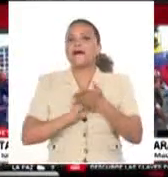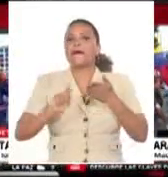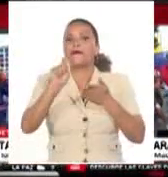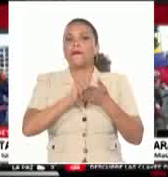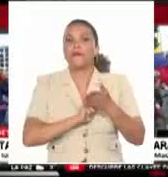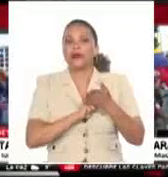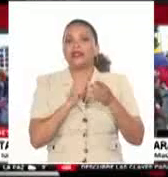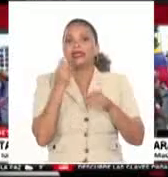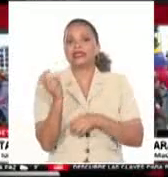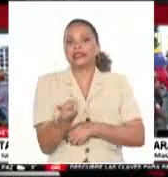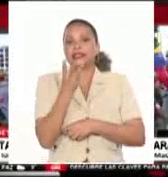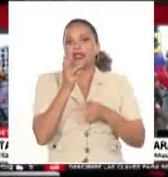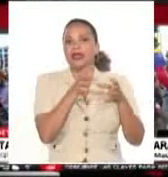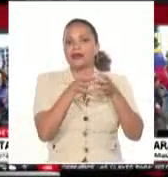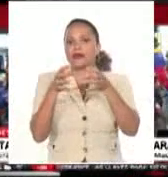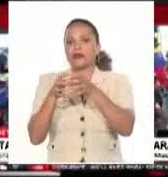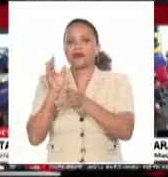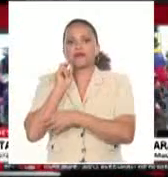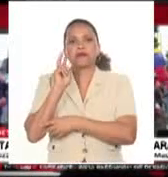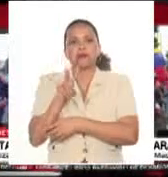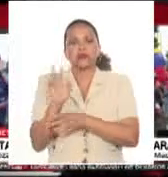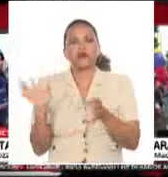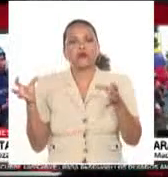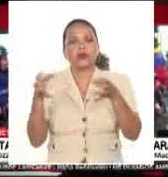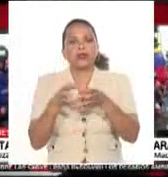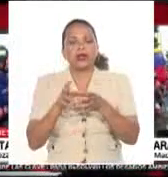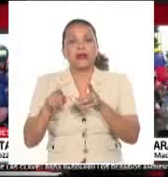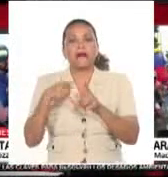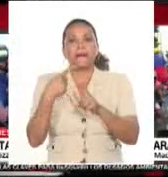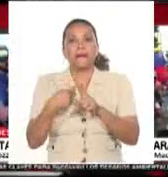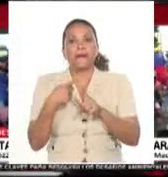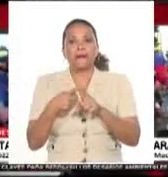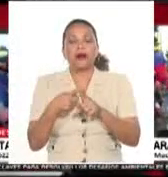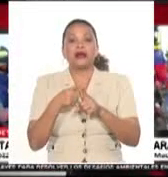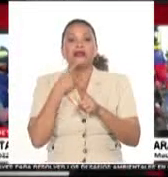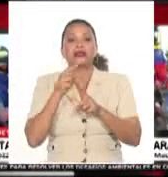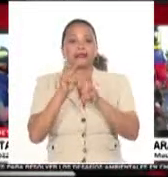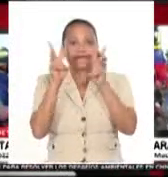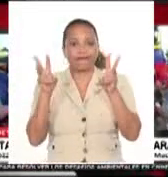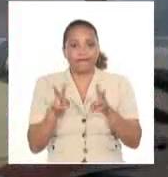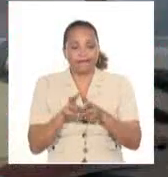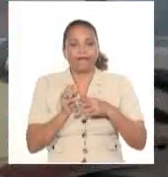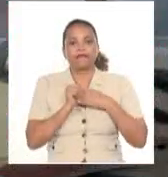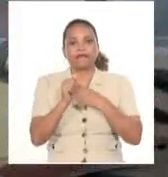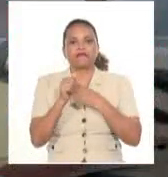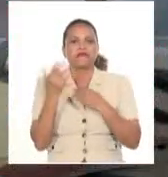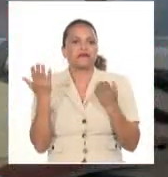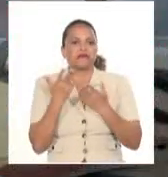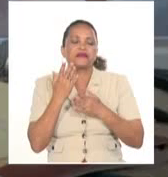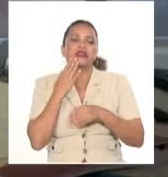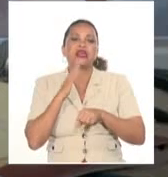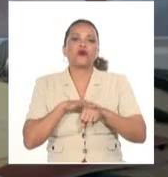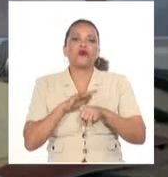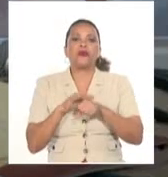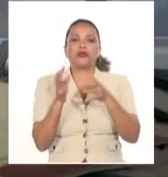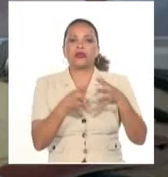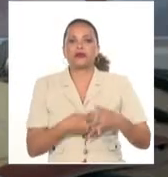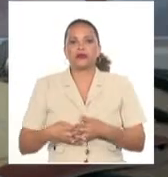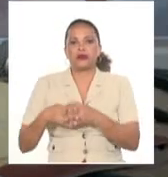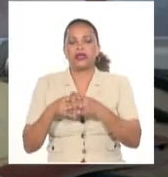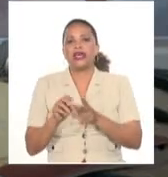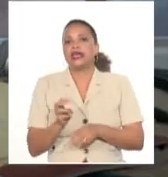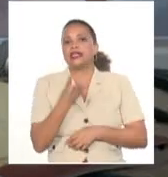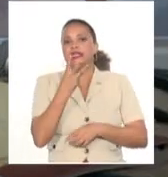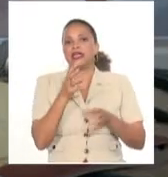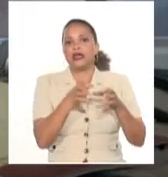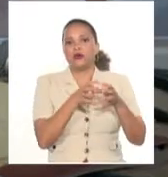bandas, donde se veía completado con la influencia del Frente Internacional liderado por Estados Unidos. Cuando digo que es a 3 bandas era: 1,